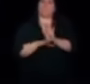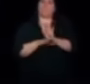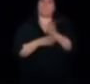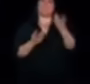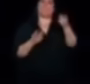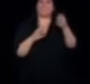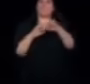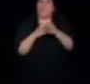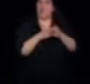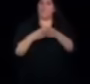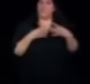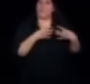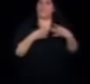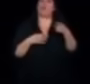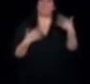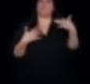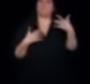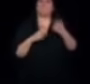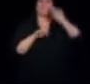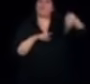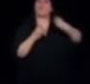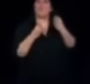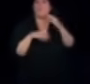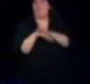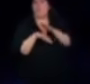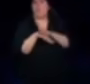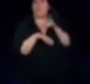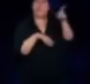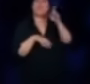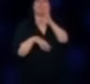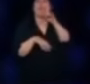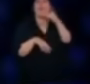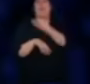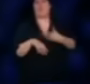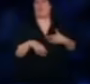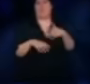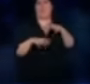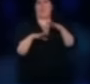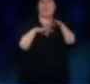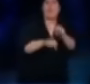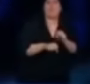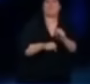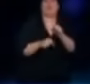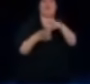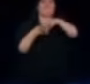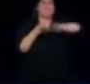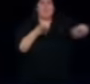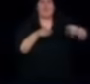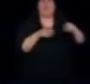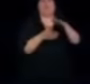con los adultos mayores, ¿no? Usa mucho un término que, insisto, replican en redes sociales justamente